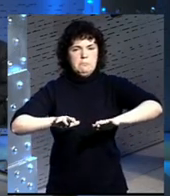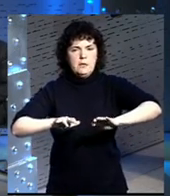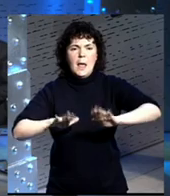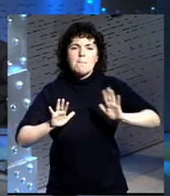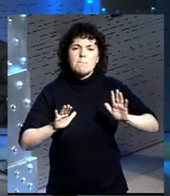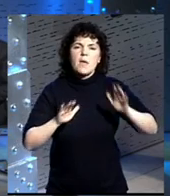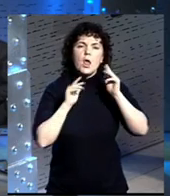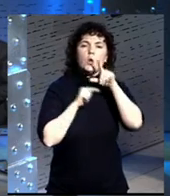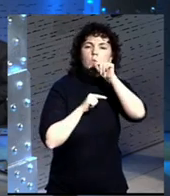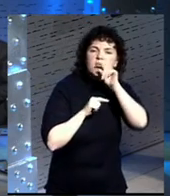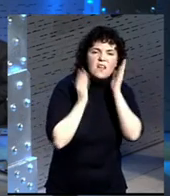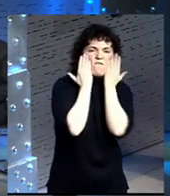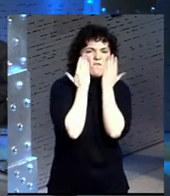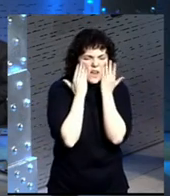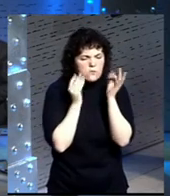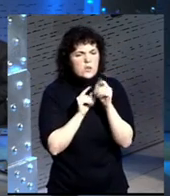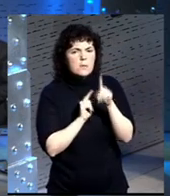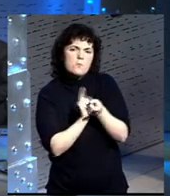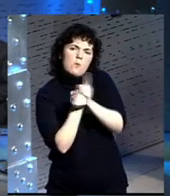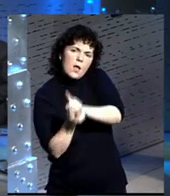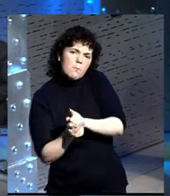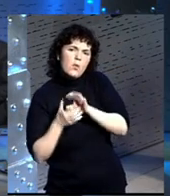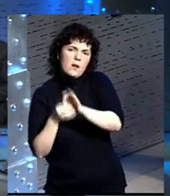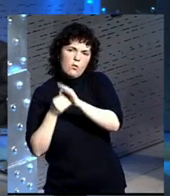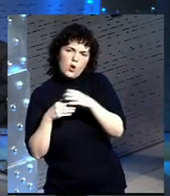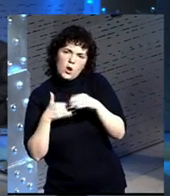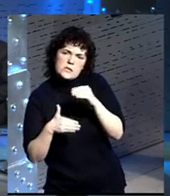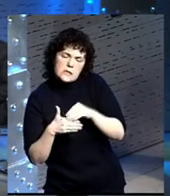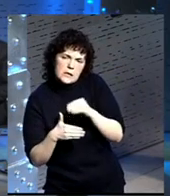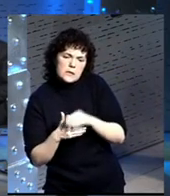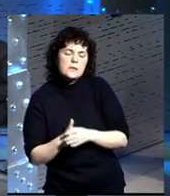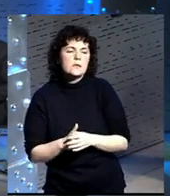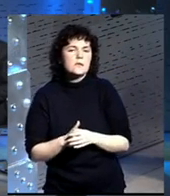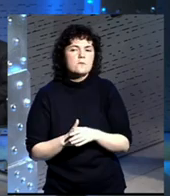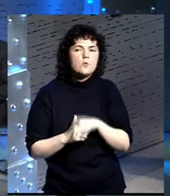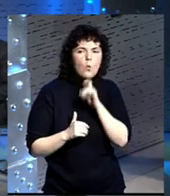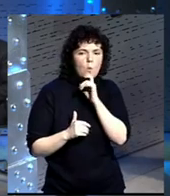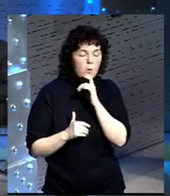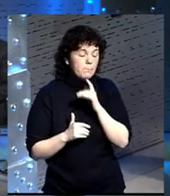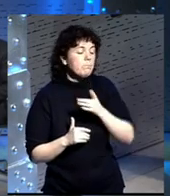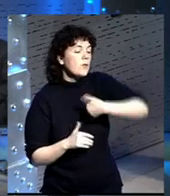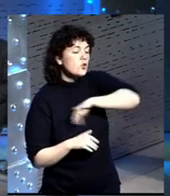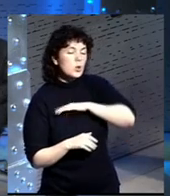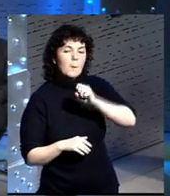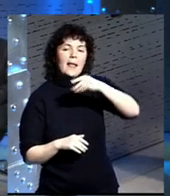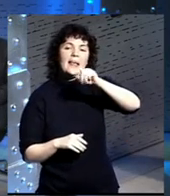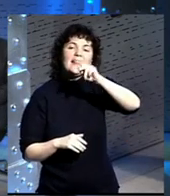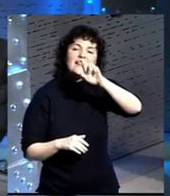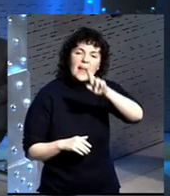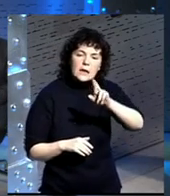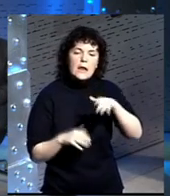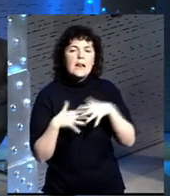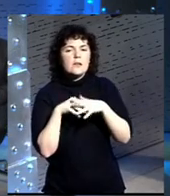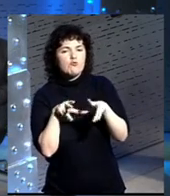sociales, Twitter, Facebook, está suponiendo también un cambio en la relación con los clientes. Sí, bueno, para nosotros en Bankinter las redes sociales